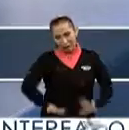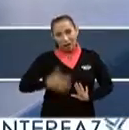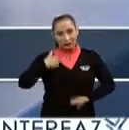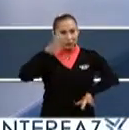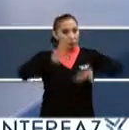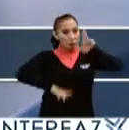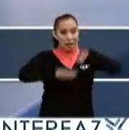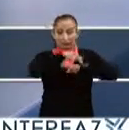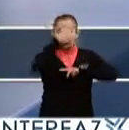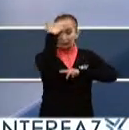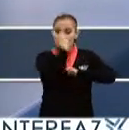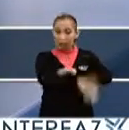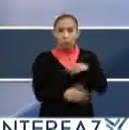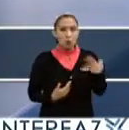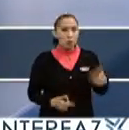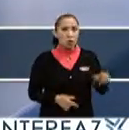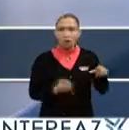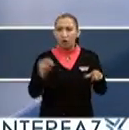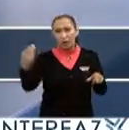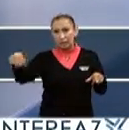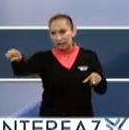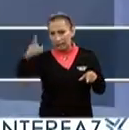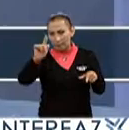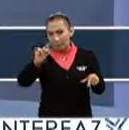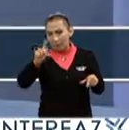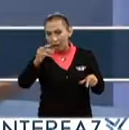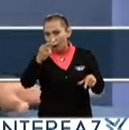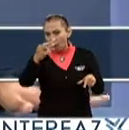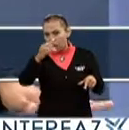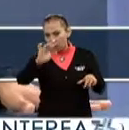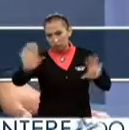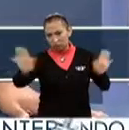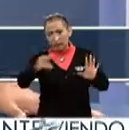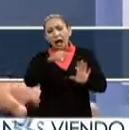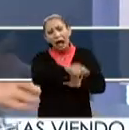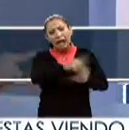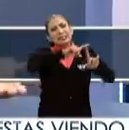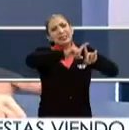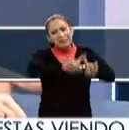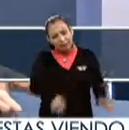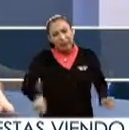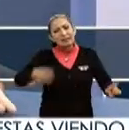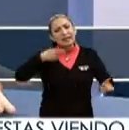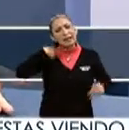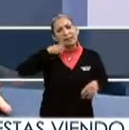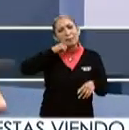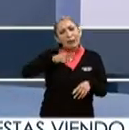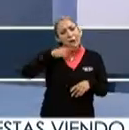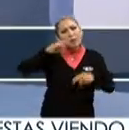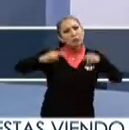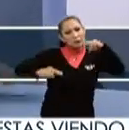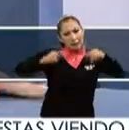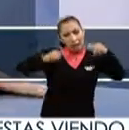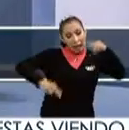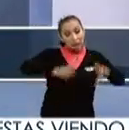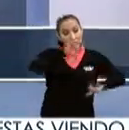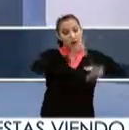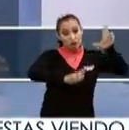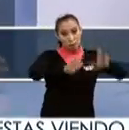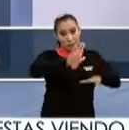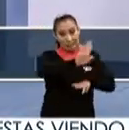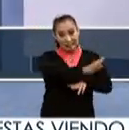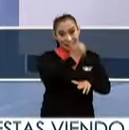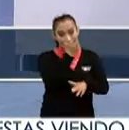los normalistas, ¿no? Claro. No necesariamente los pedagogos. Sí, por supuesto que hay diferencias y hablamos también de niveles. Los normalistas